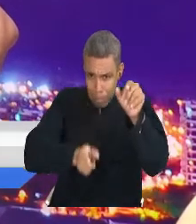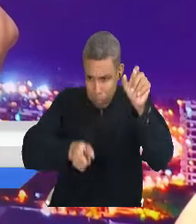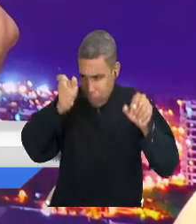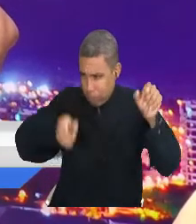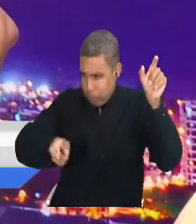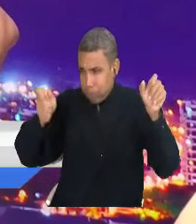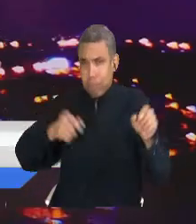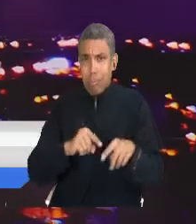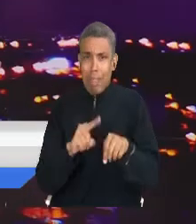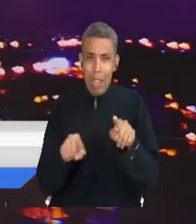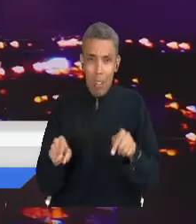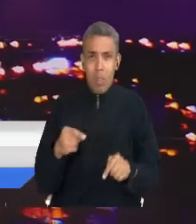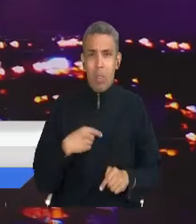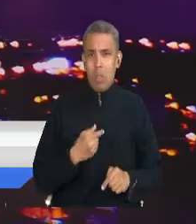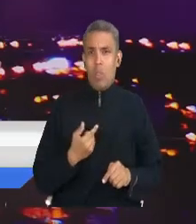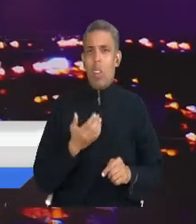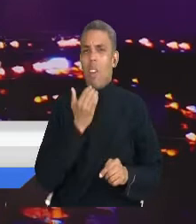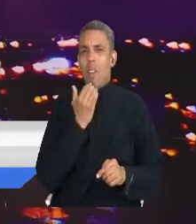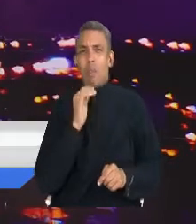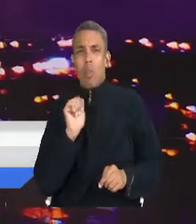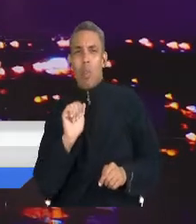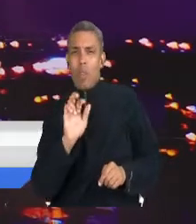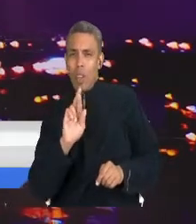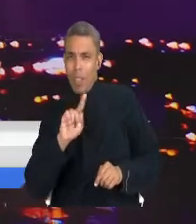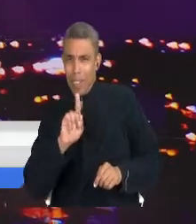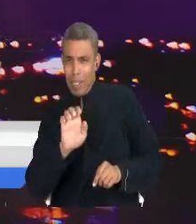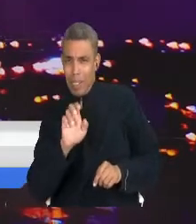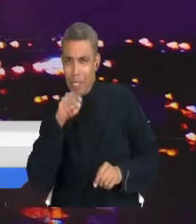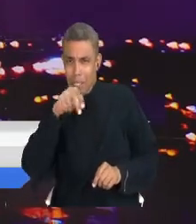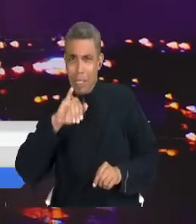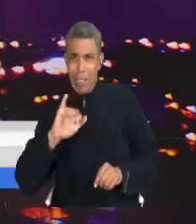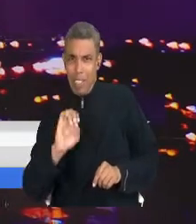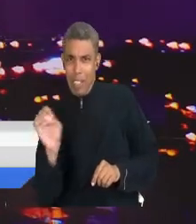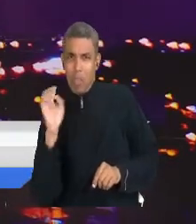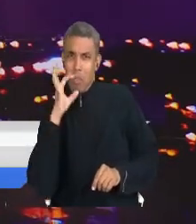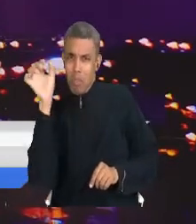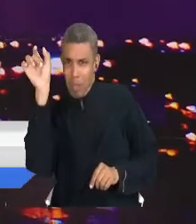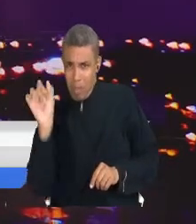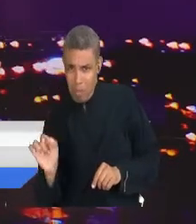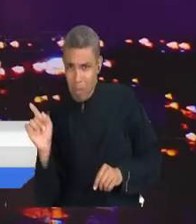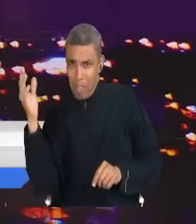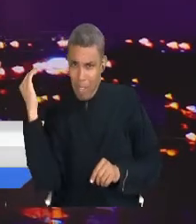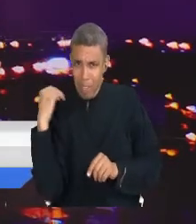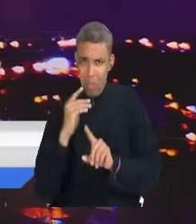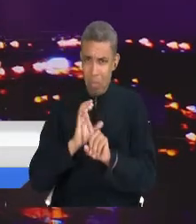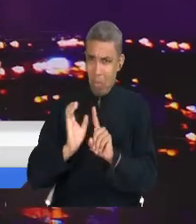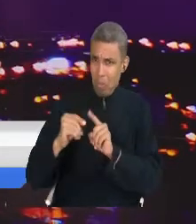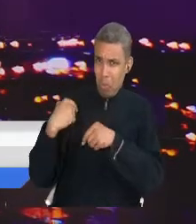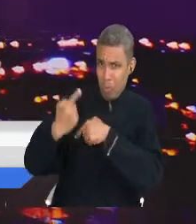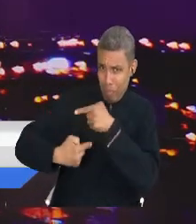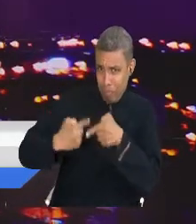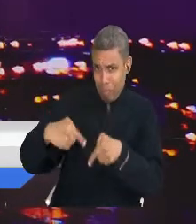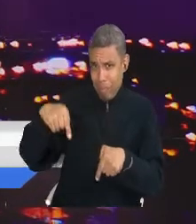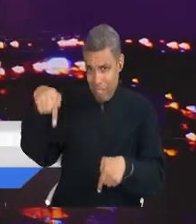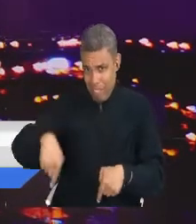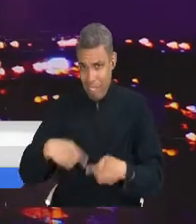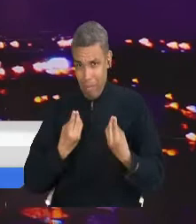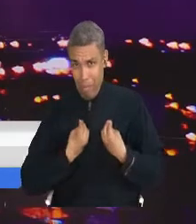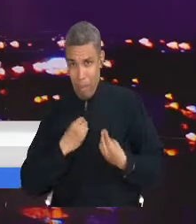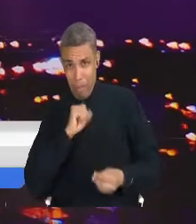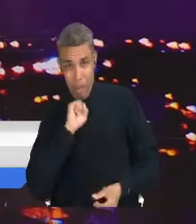esas tierras, ¿no? Estoy... Bueno, precisamente fueron una corriente de sabaneros que yo